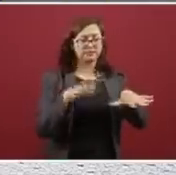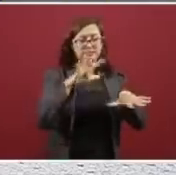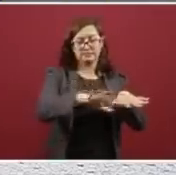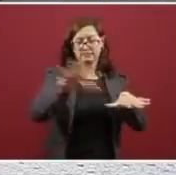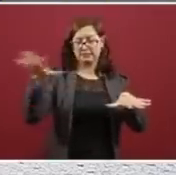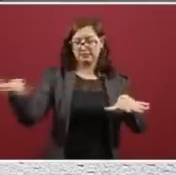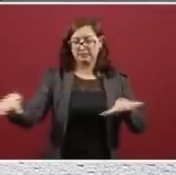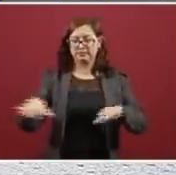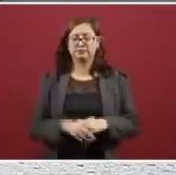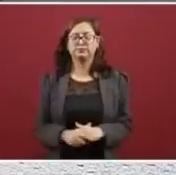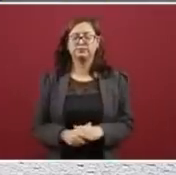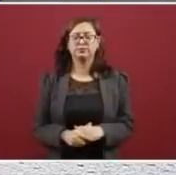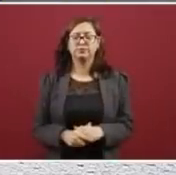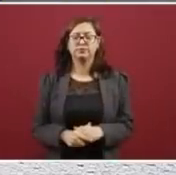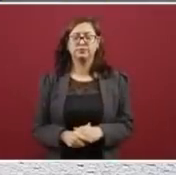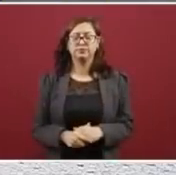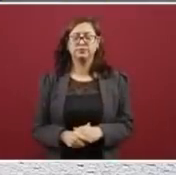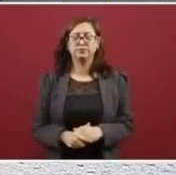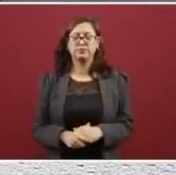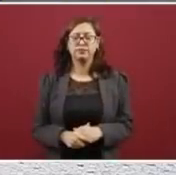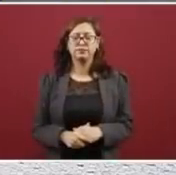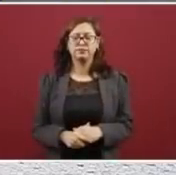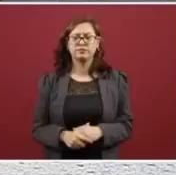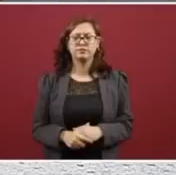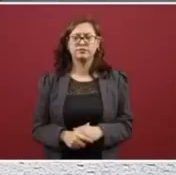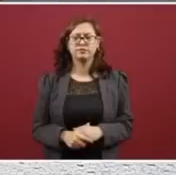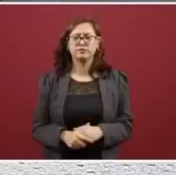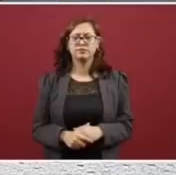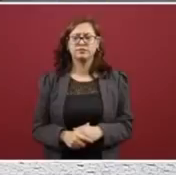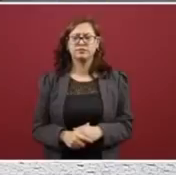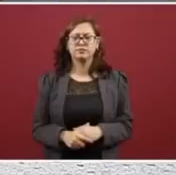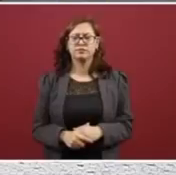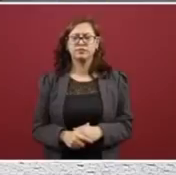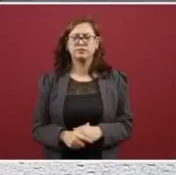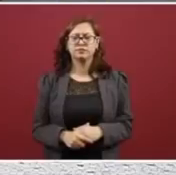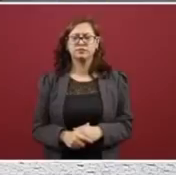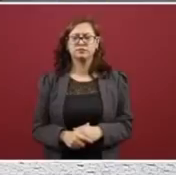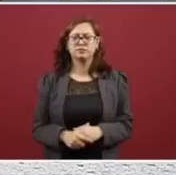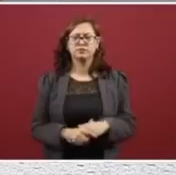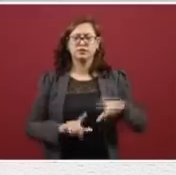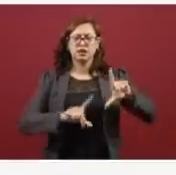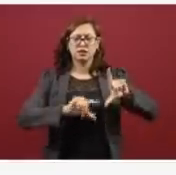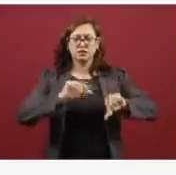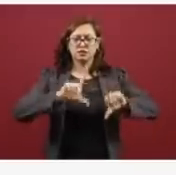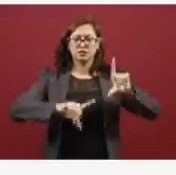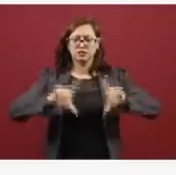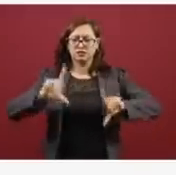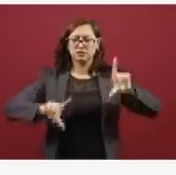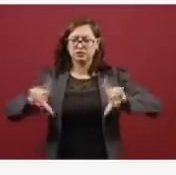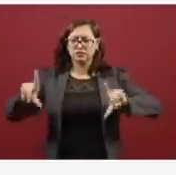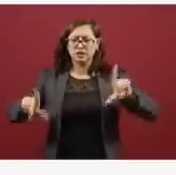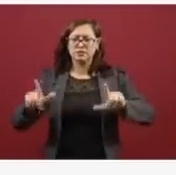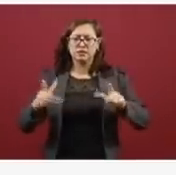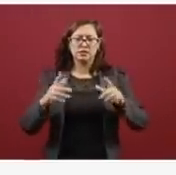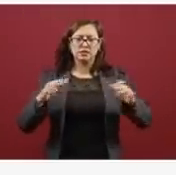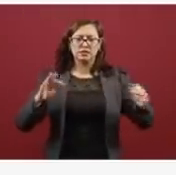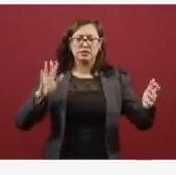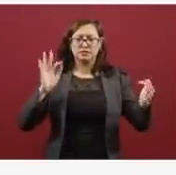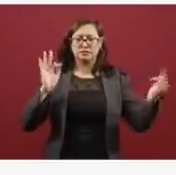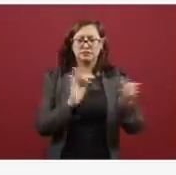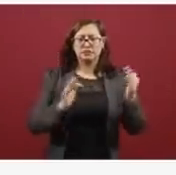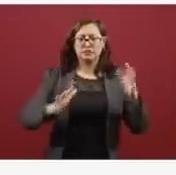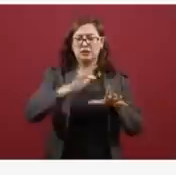nosotros tenemos aquí sede en relación a las otras tablas cuando los cierras a zonas metropolitanas